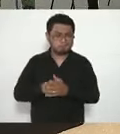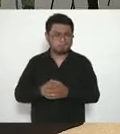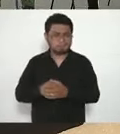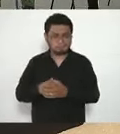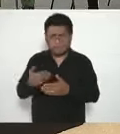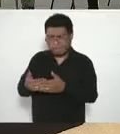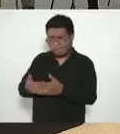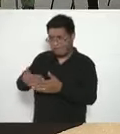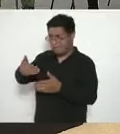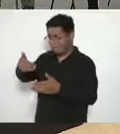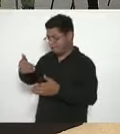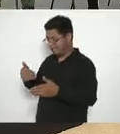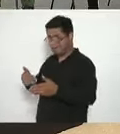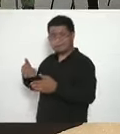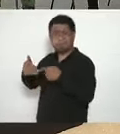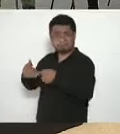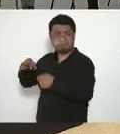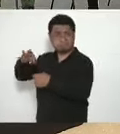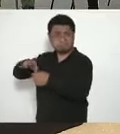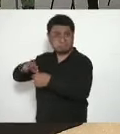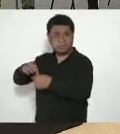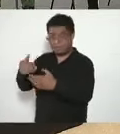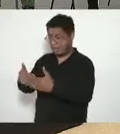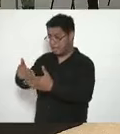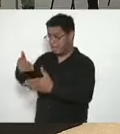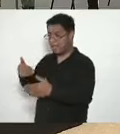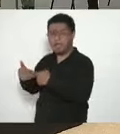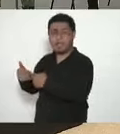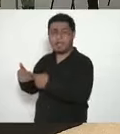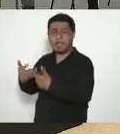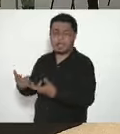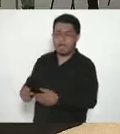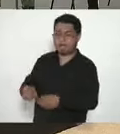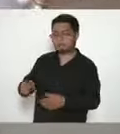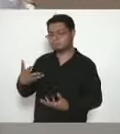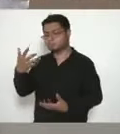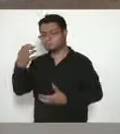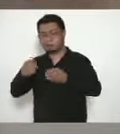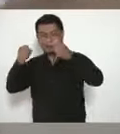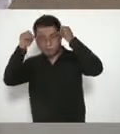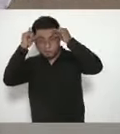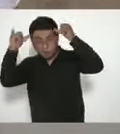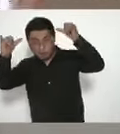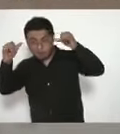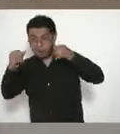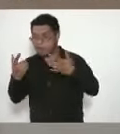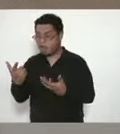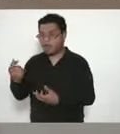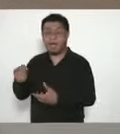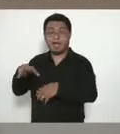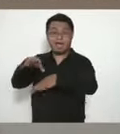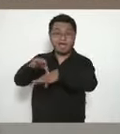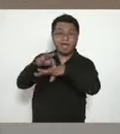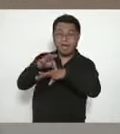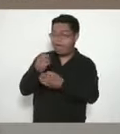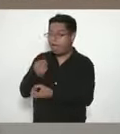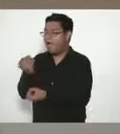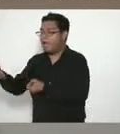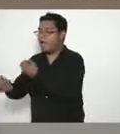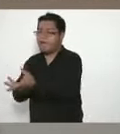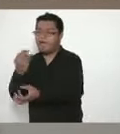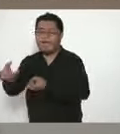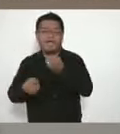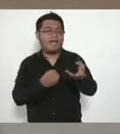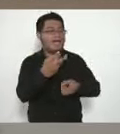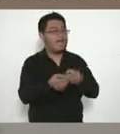antes de la elección mataban una vaca, 2 vacas, para darle carne a la gente y